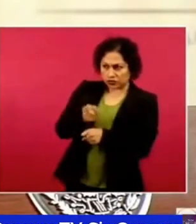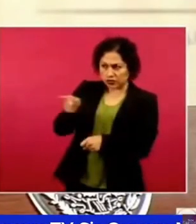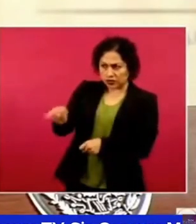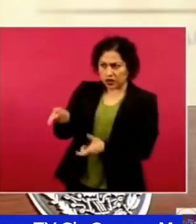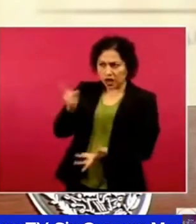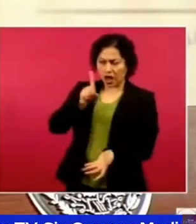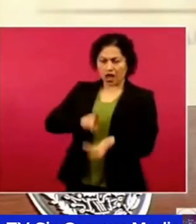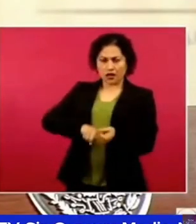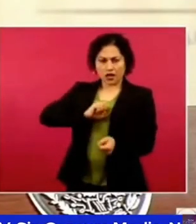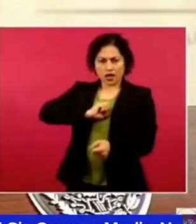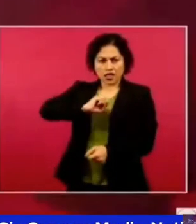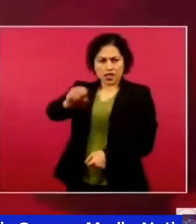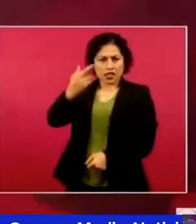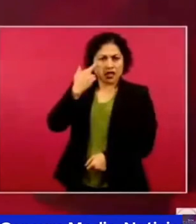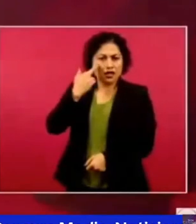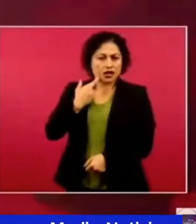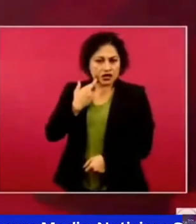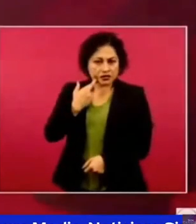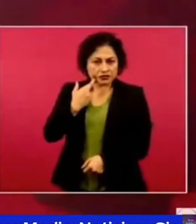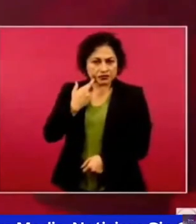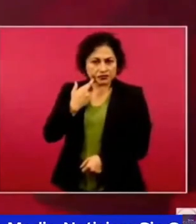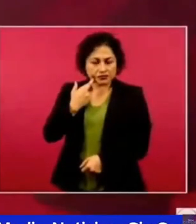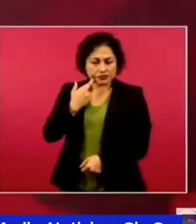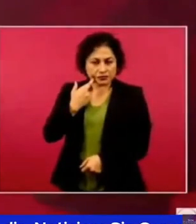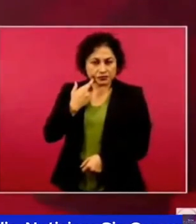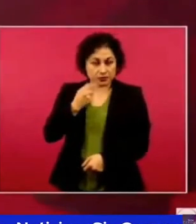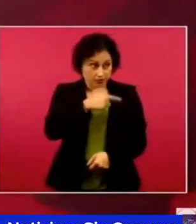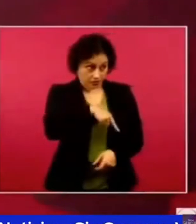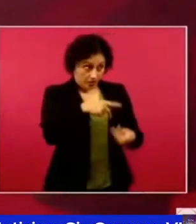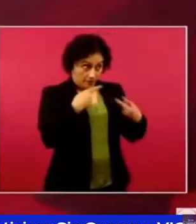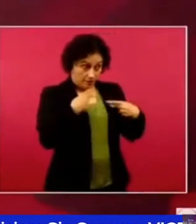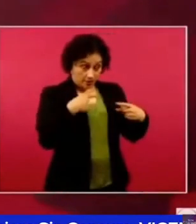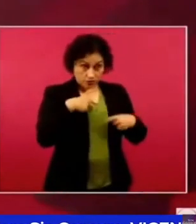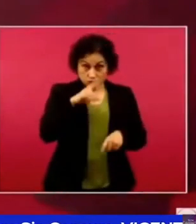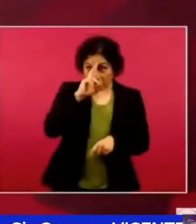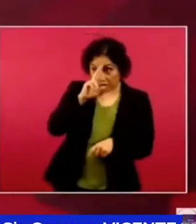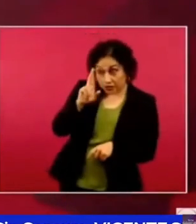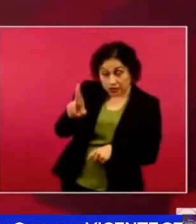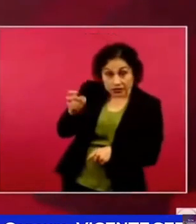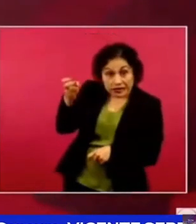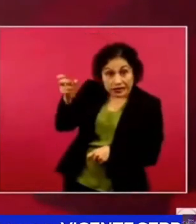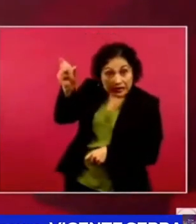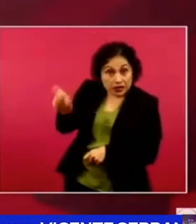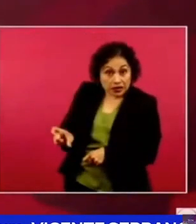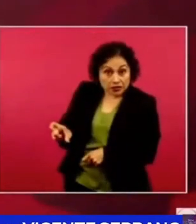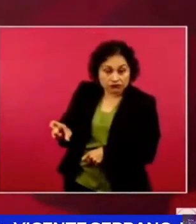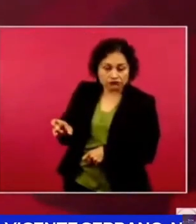Entonces, ¿qué amor le puede tener al pueblo? ¿O respeto? Nada.